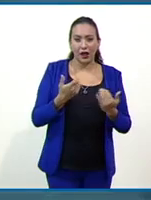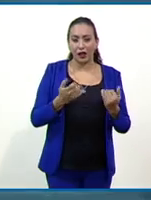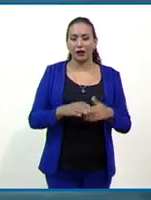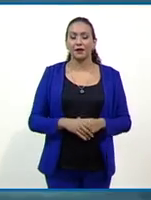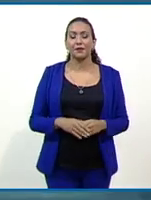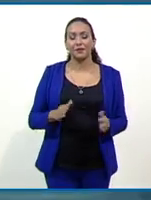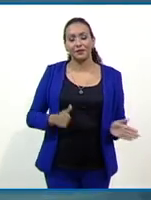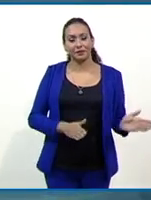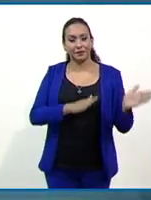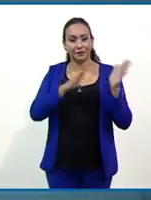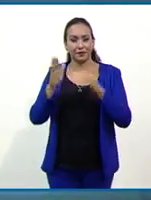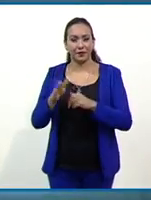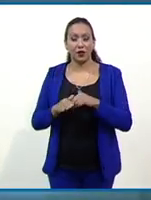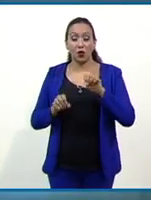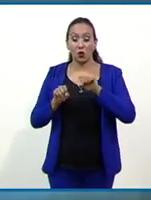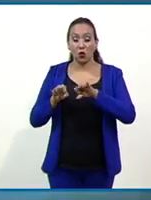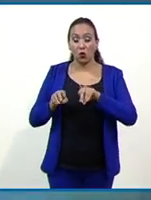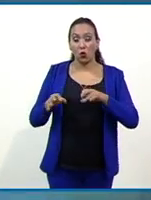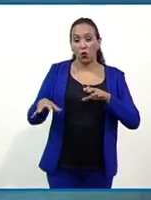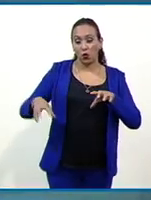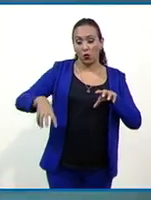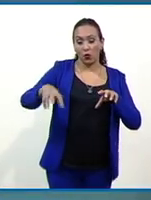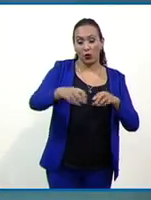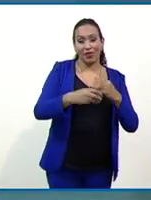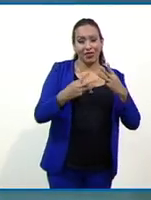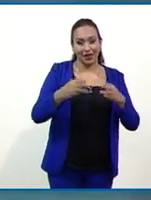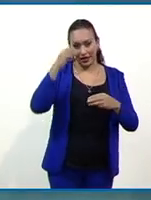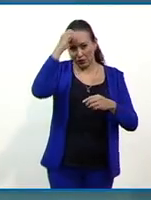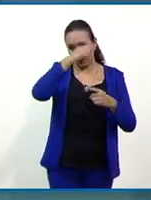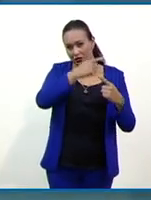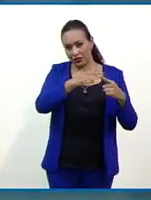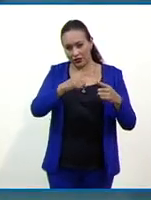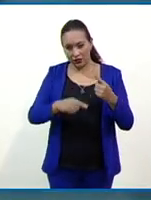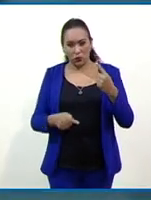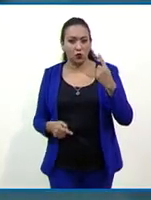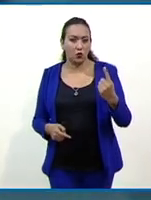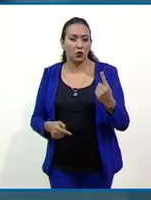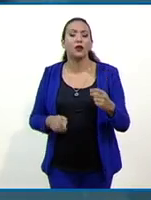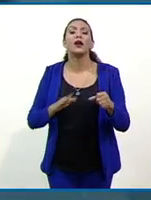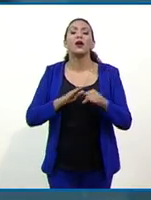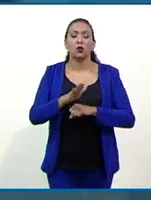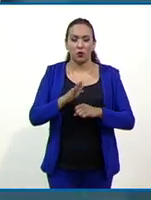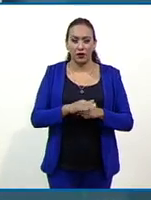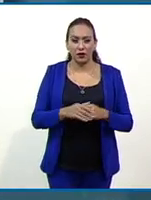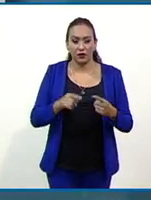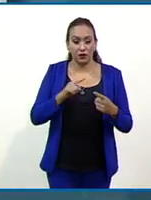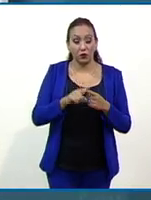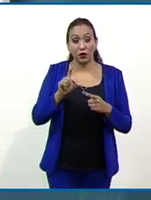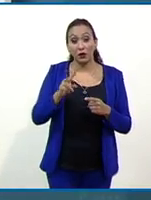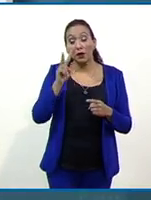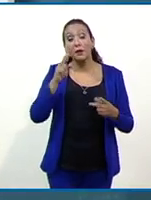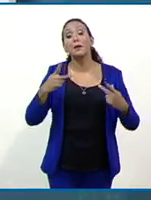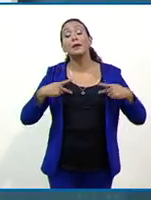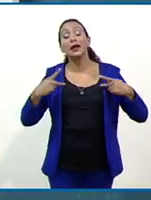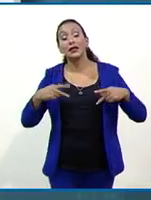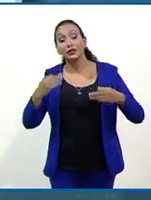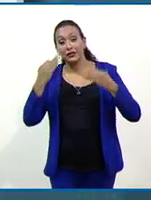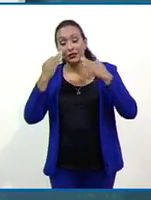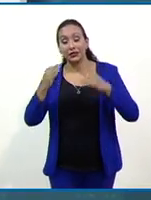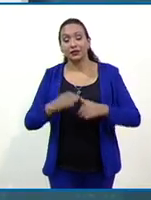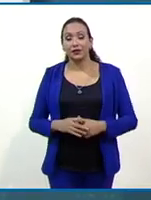De tribunales colegiados se publican 3 tesis aisladas, una de ellas sobre retractación de testigos de cargo.